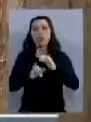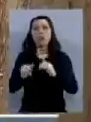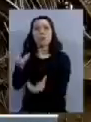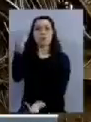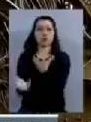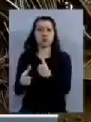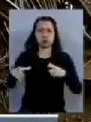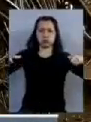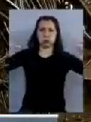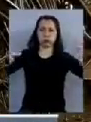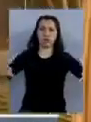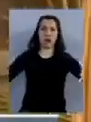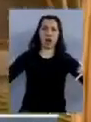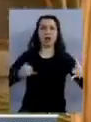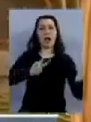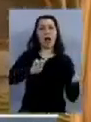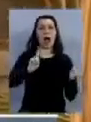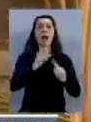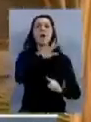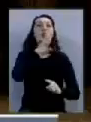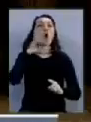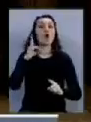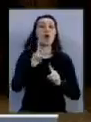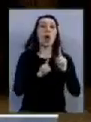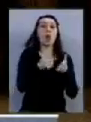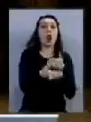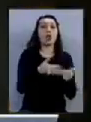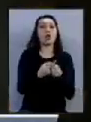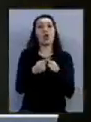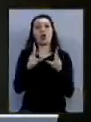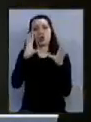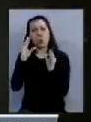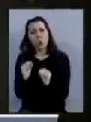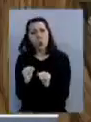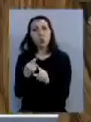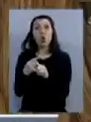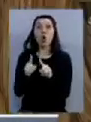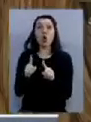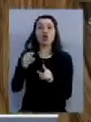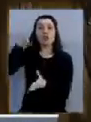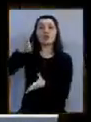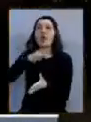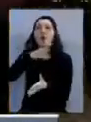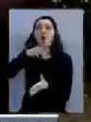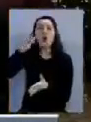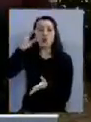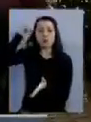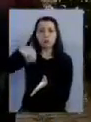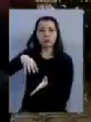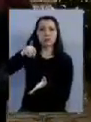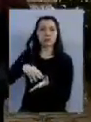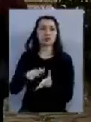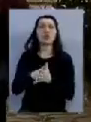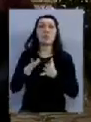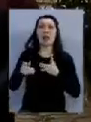ollas gigantes. Así se cambia el color, unos naturales, otros oscuros, otros teñidos. Soy el mayor productor